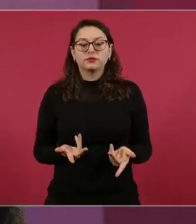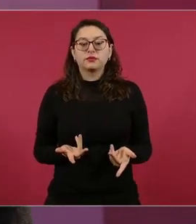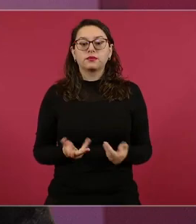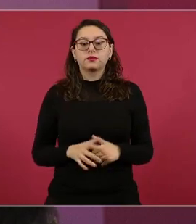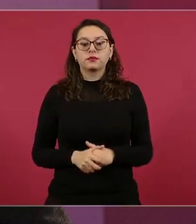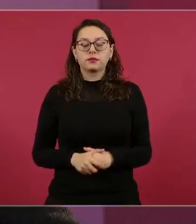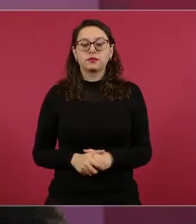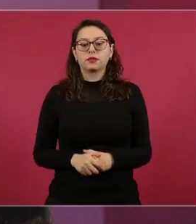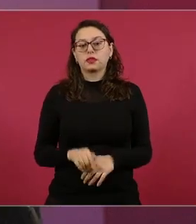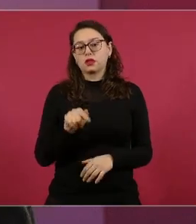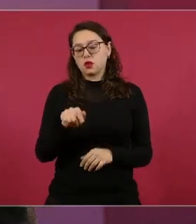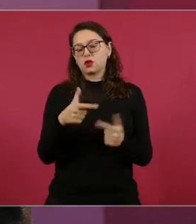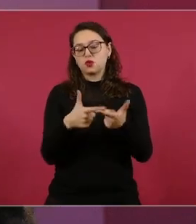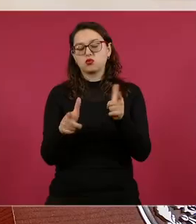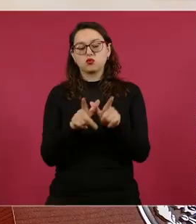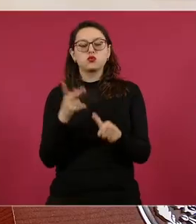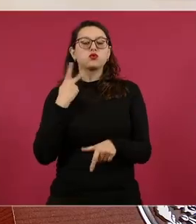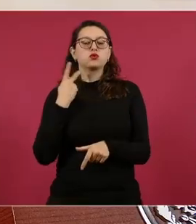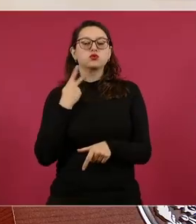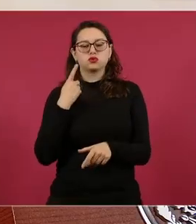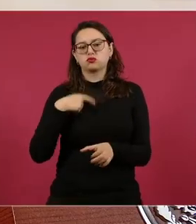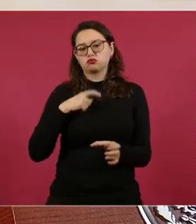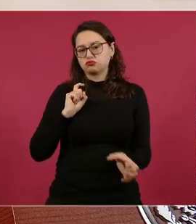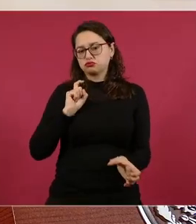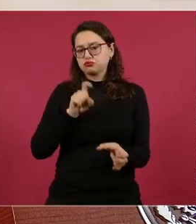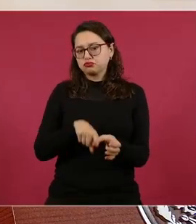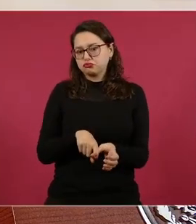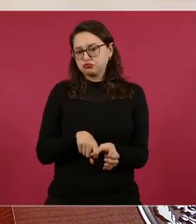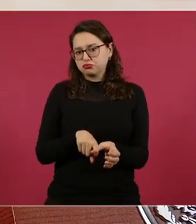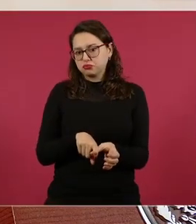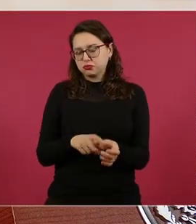milito, el movimiento